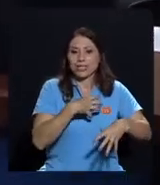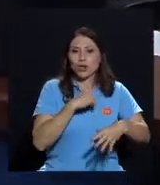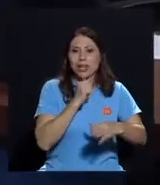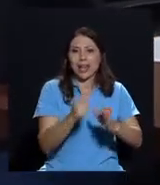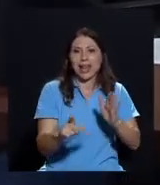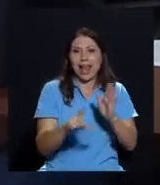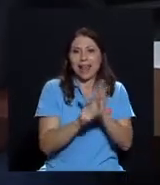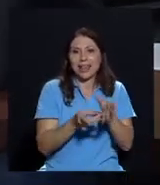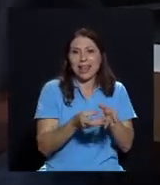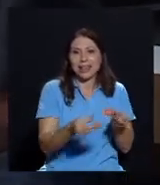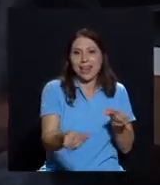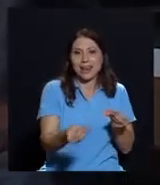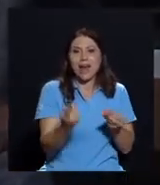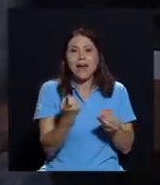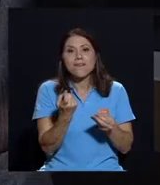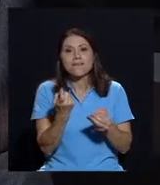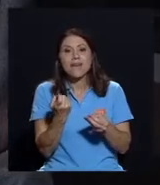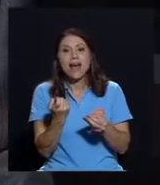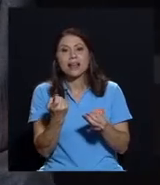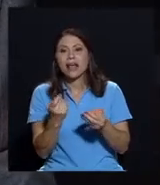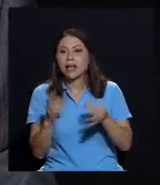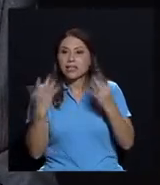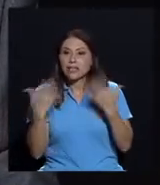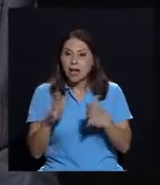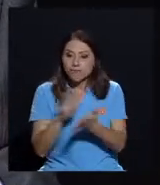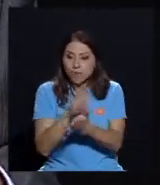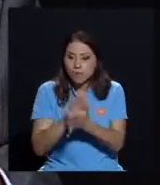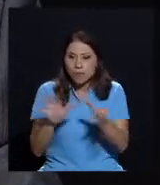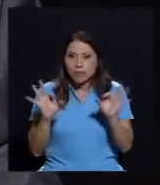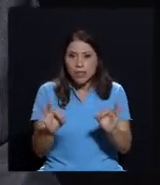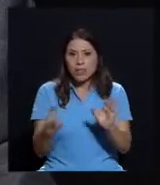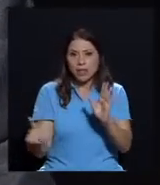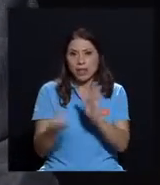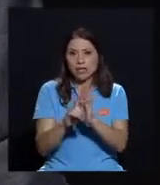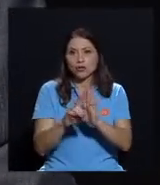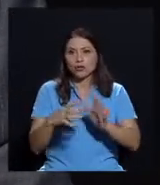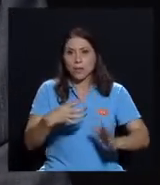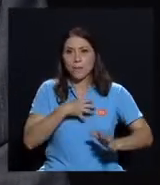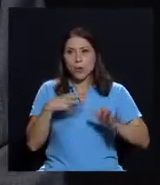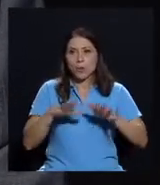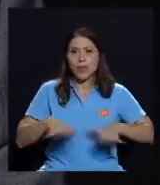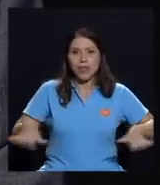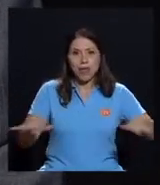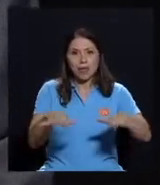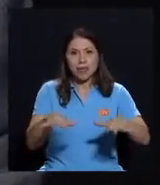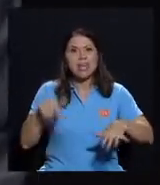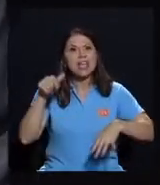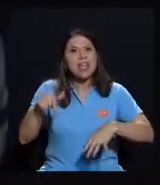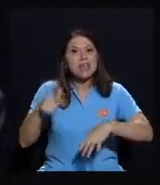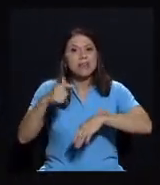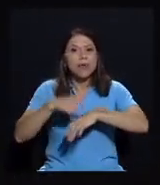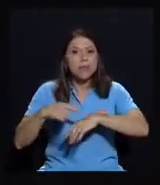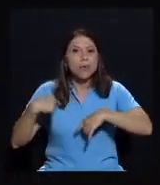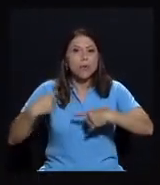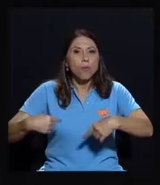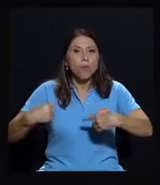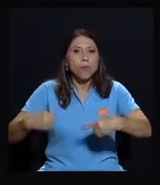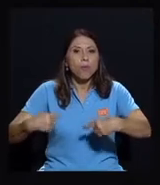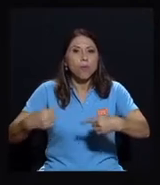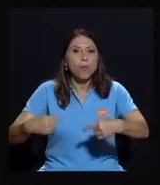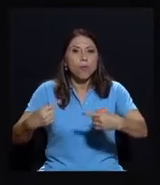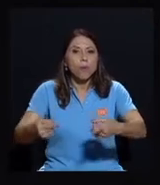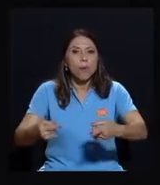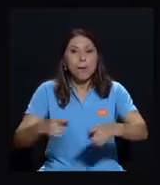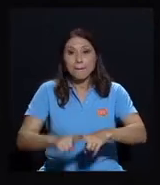de falta de limitación de los derechos de propiedad y ahí se consume y se va el tiempo mientras el tema del